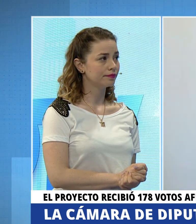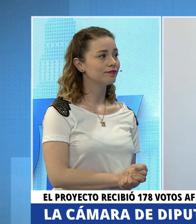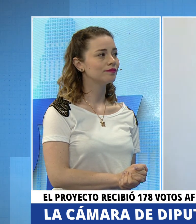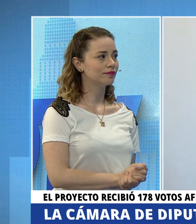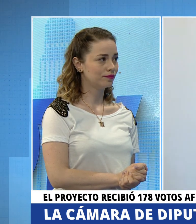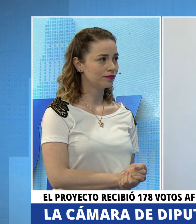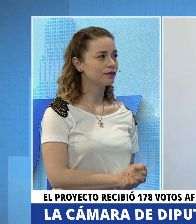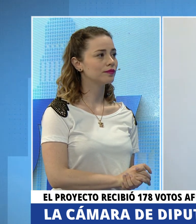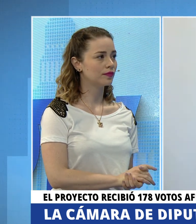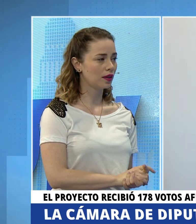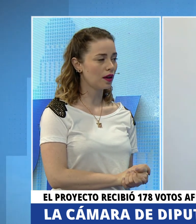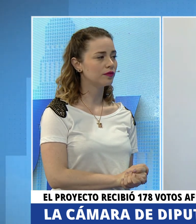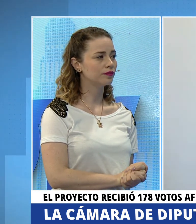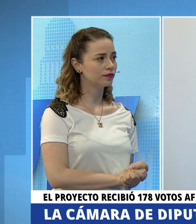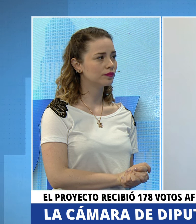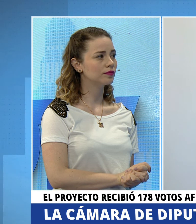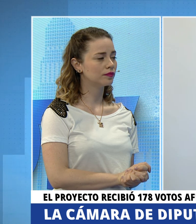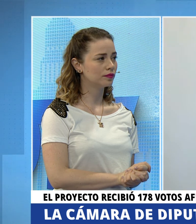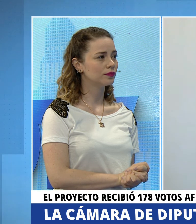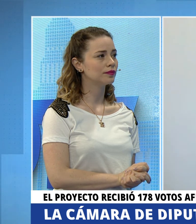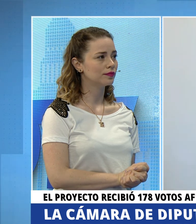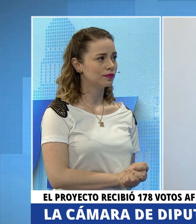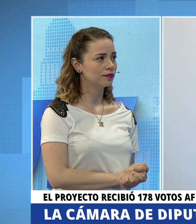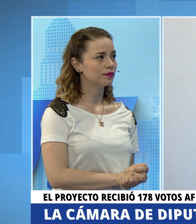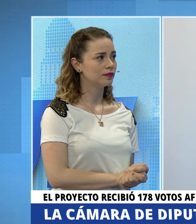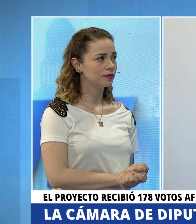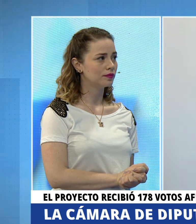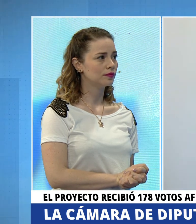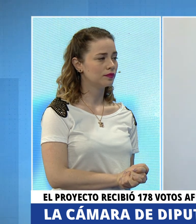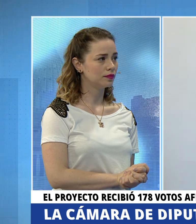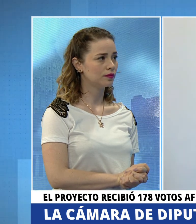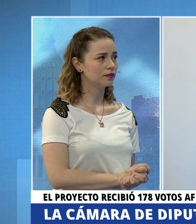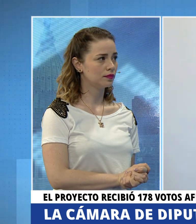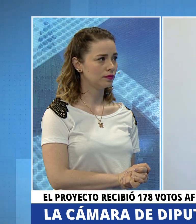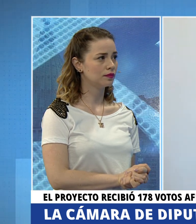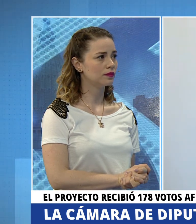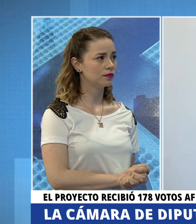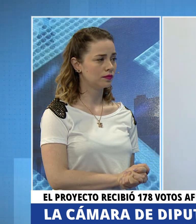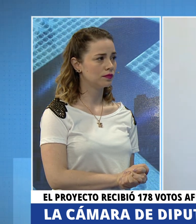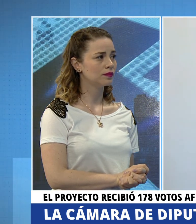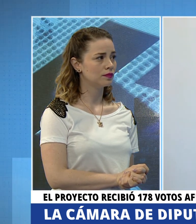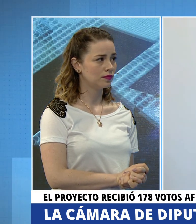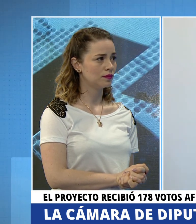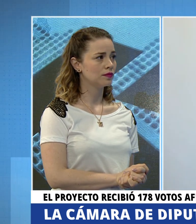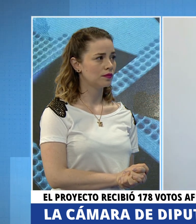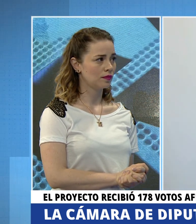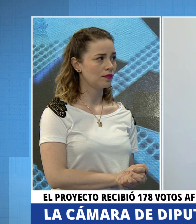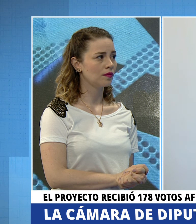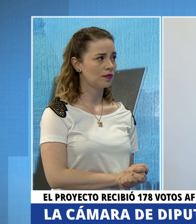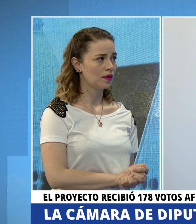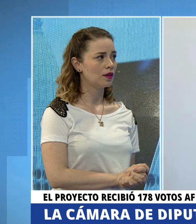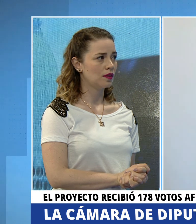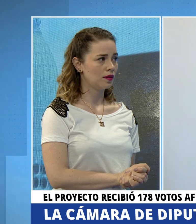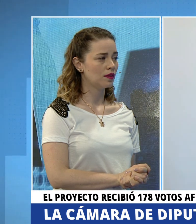país históricamente, digamos. Coincidieron en que es un avance, pero que esto no va a resolver realmente el problema de